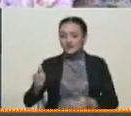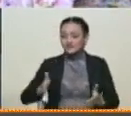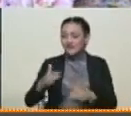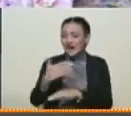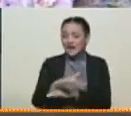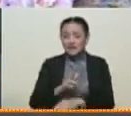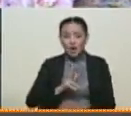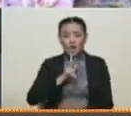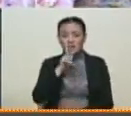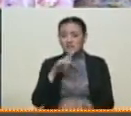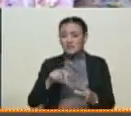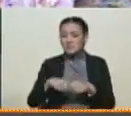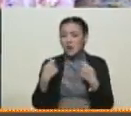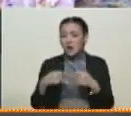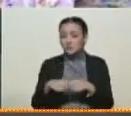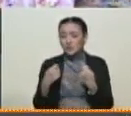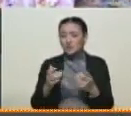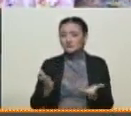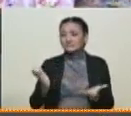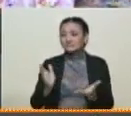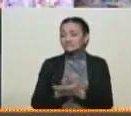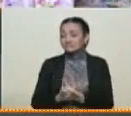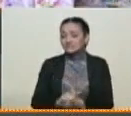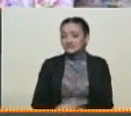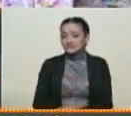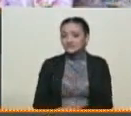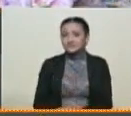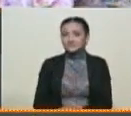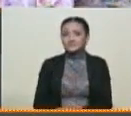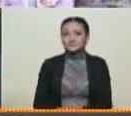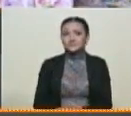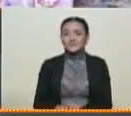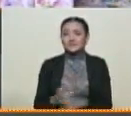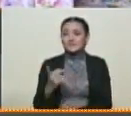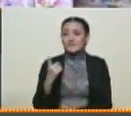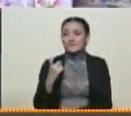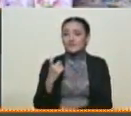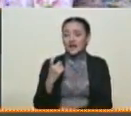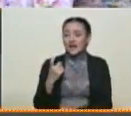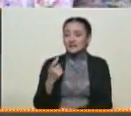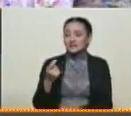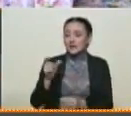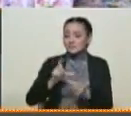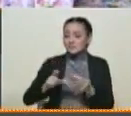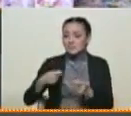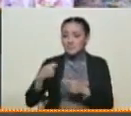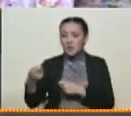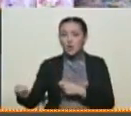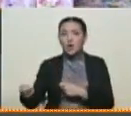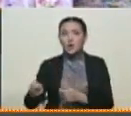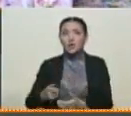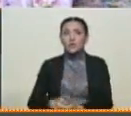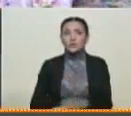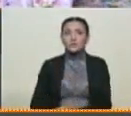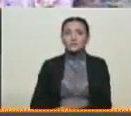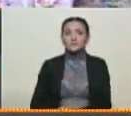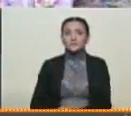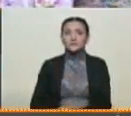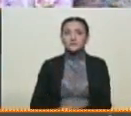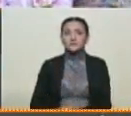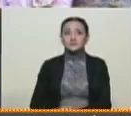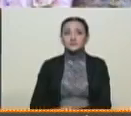pésimo estado. Héctor, falta acompañamiento técnico y financiero. Yo también las amo, Dios las bendiga a todas y a